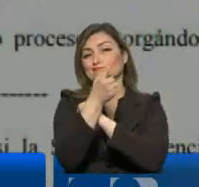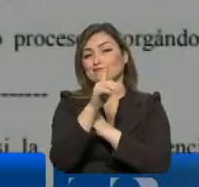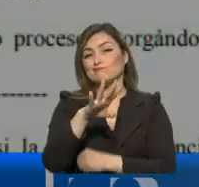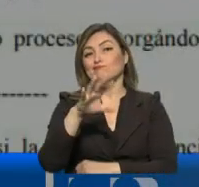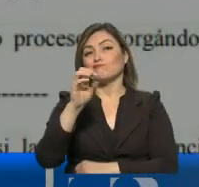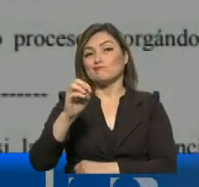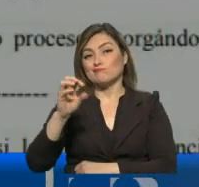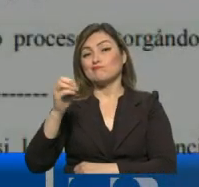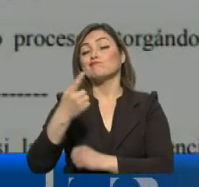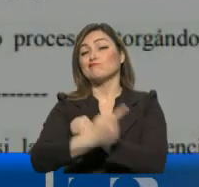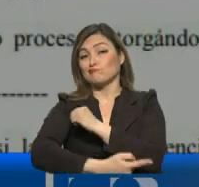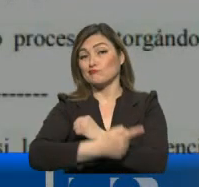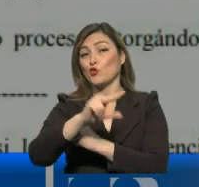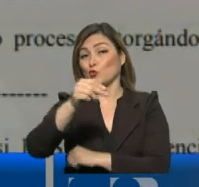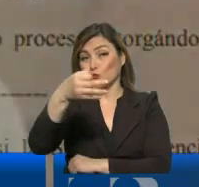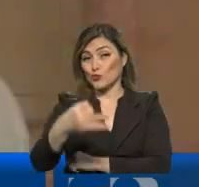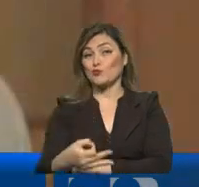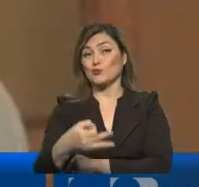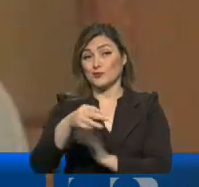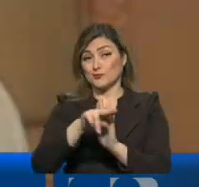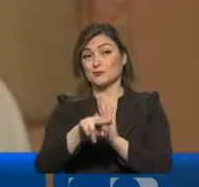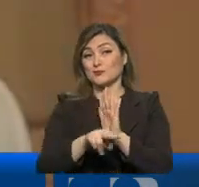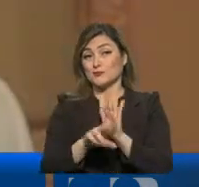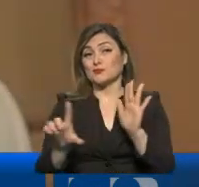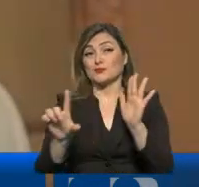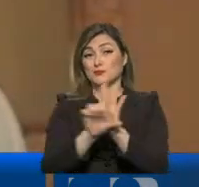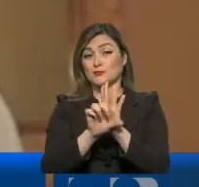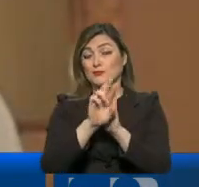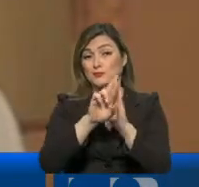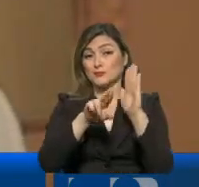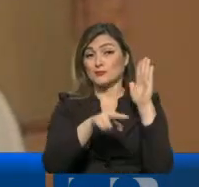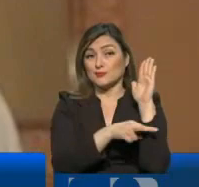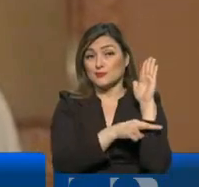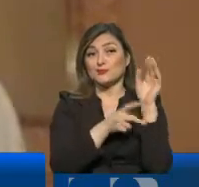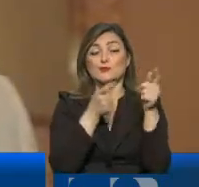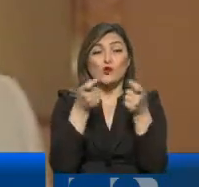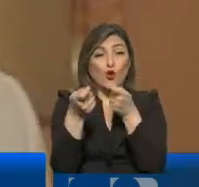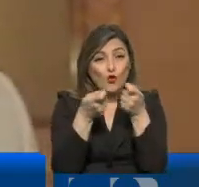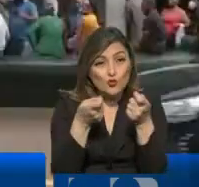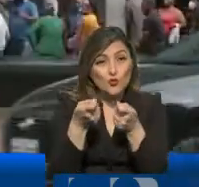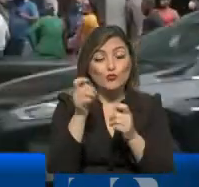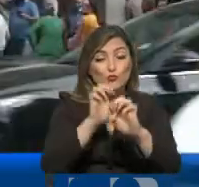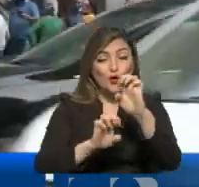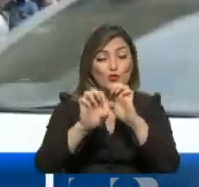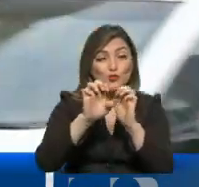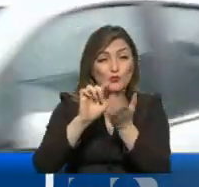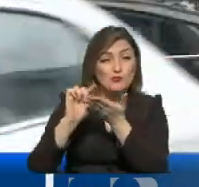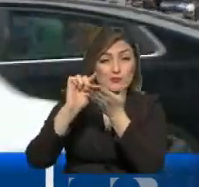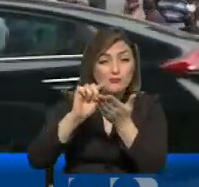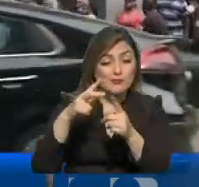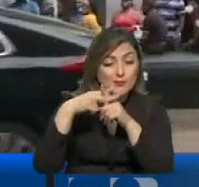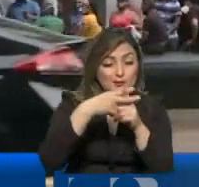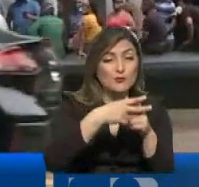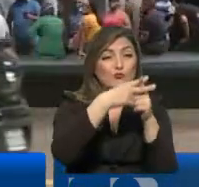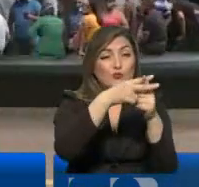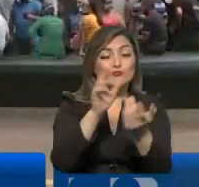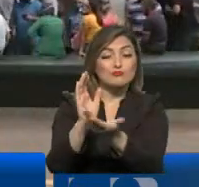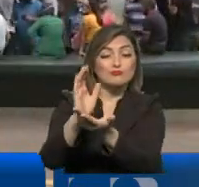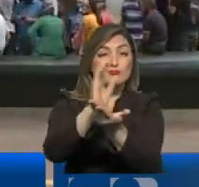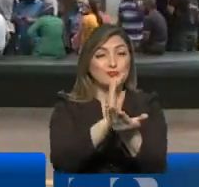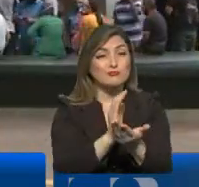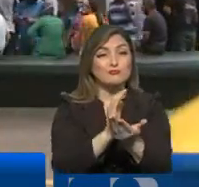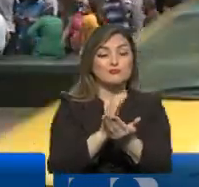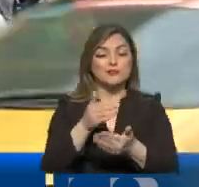de $400 por incumplimiento de la normativa legal y reglamentaria de control sobre calificación de créditos otorgados por el IES y